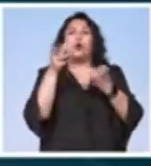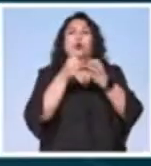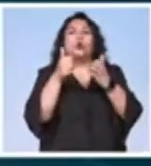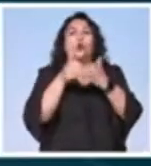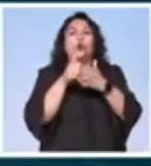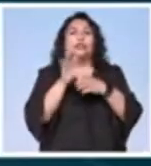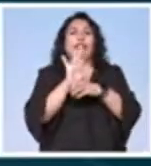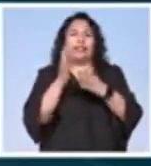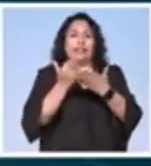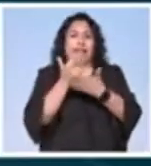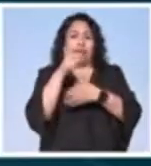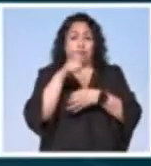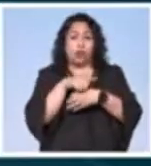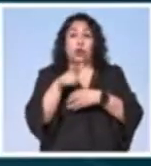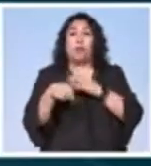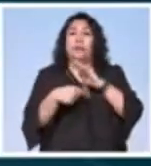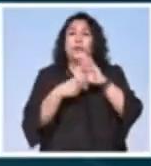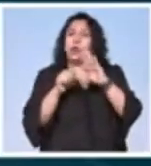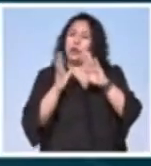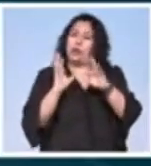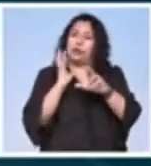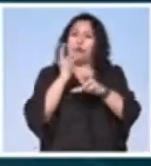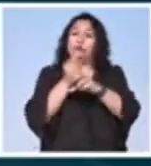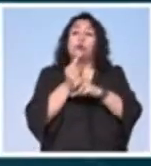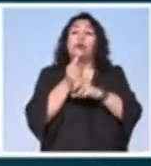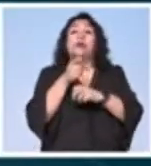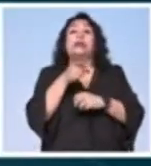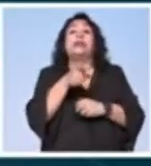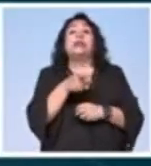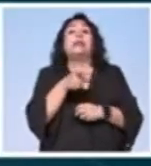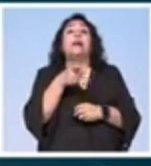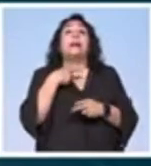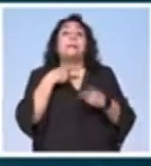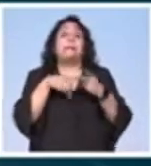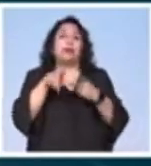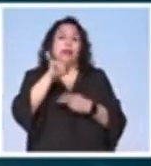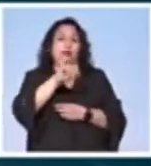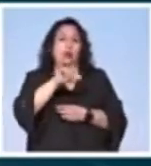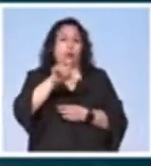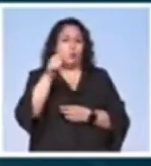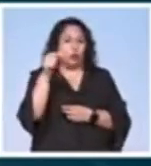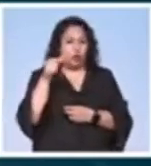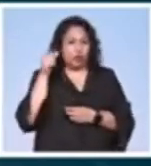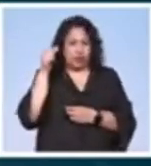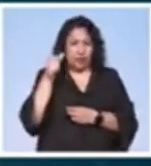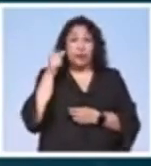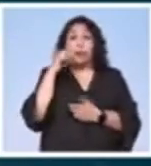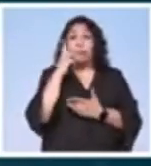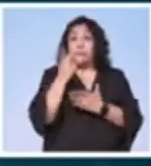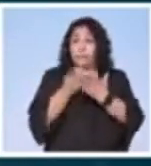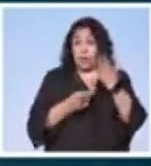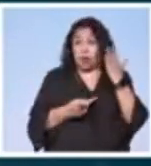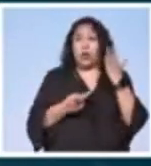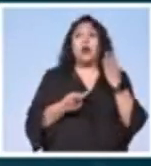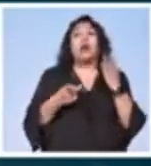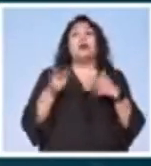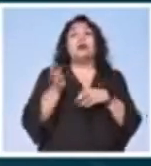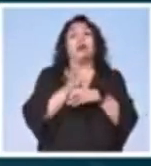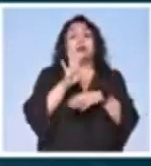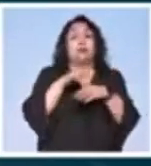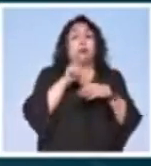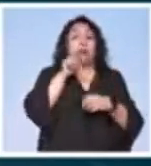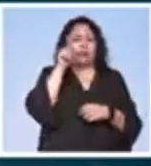Cineteca Nacional. Se presentará otra retrospectiva al INSACS, que iniciará el jueves 11 de abril. La programación del ciclo de Cine Más